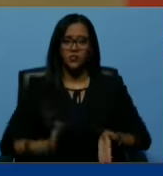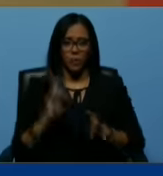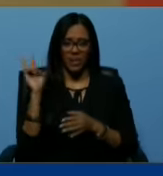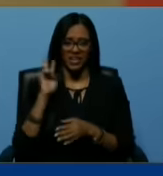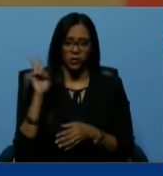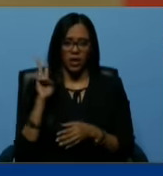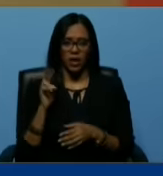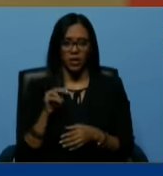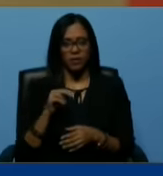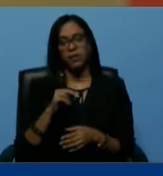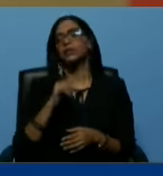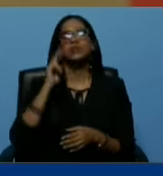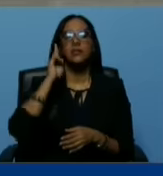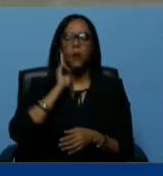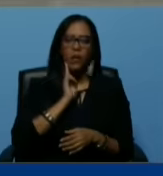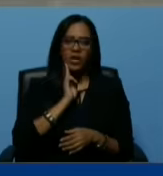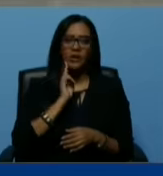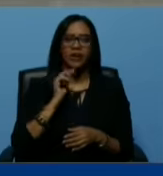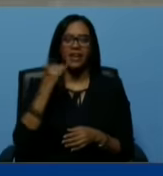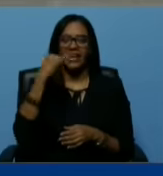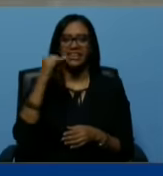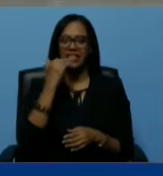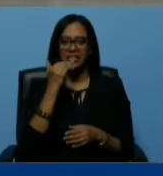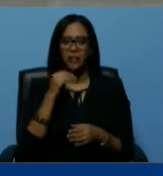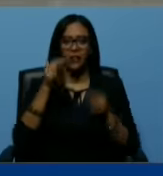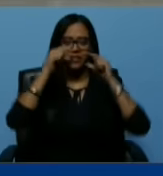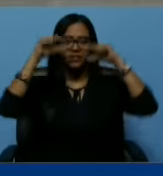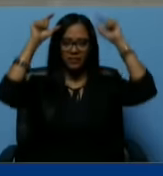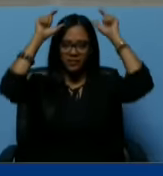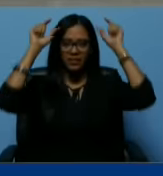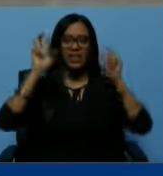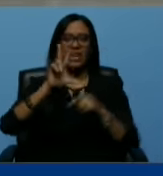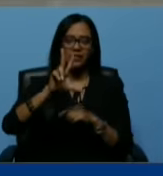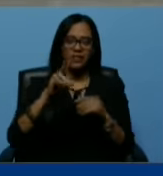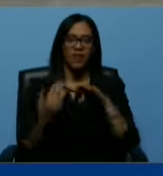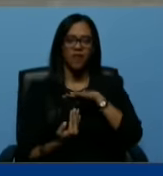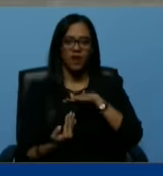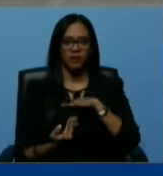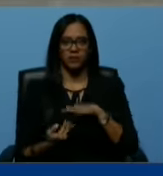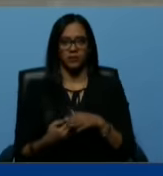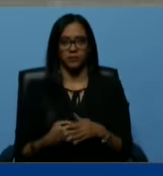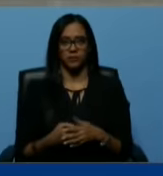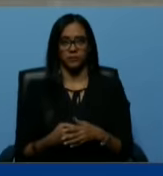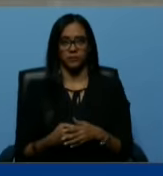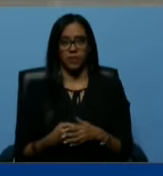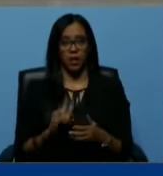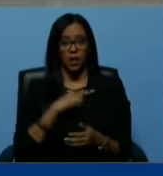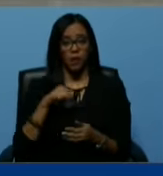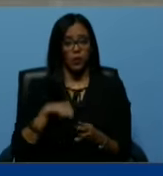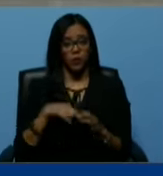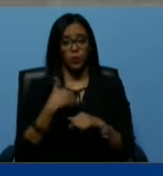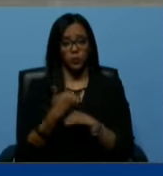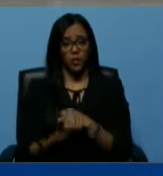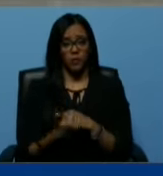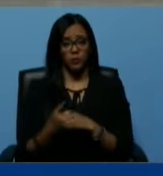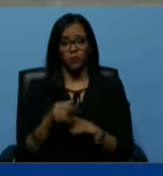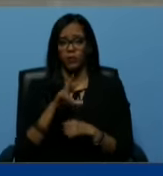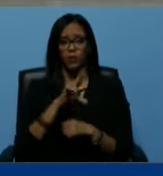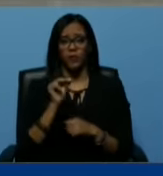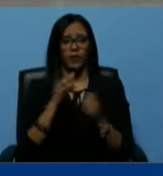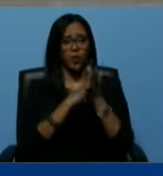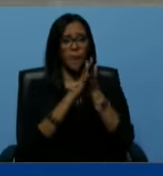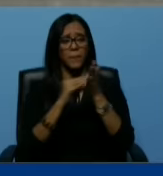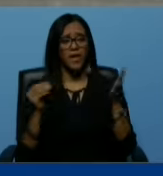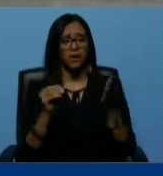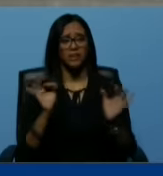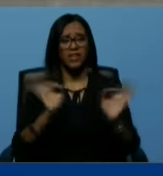Simón Bolívar, Ezequiel Zamora, Simón Rodríguez, las tres raíces. Nuestro proyecto no fue importado de ningún